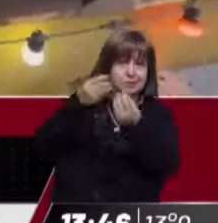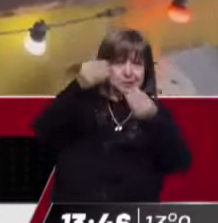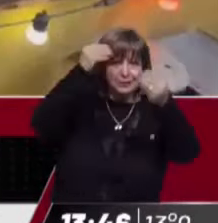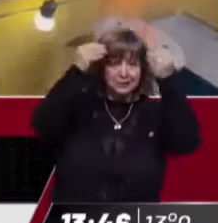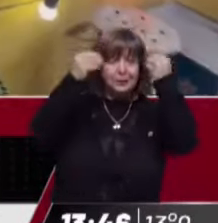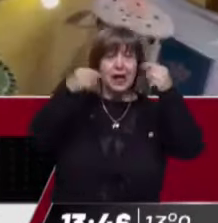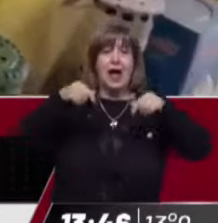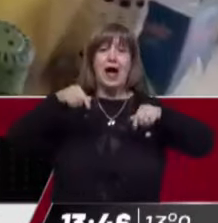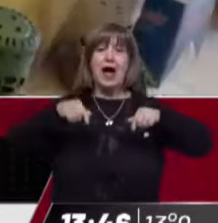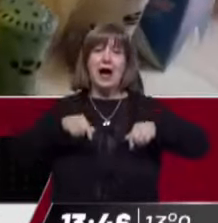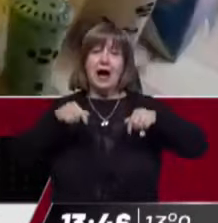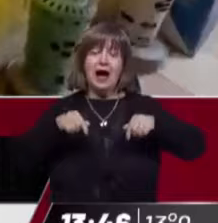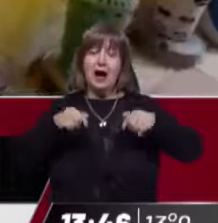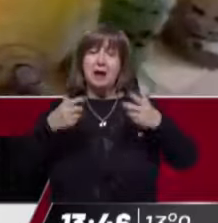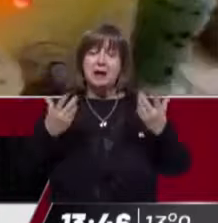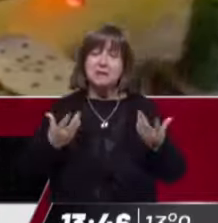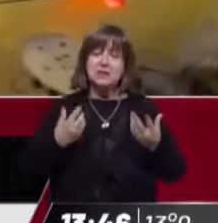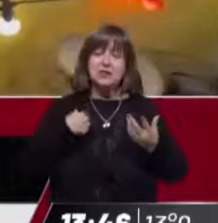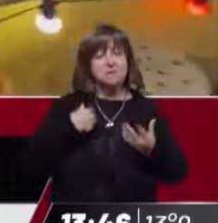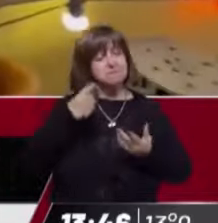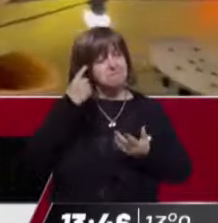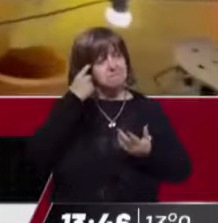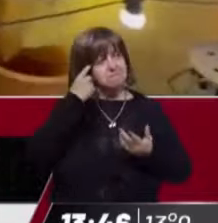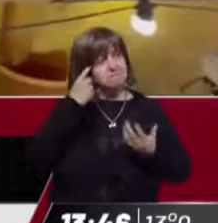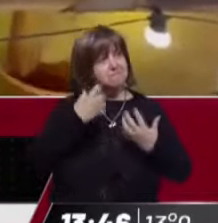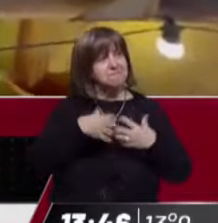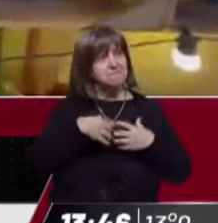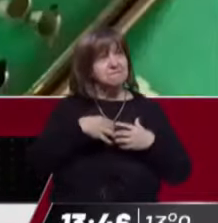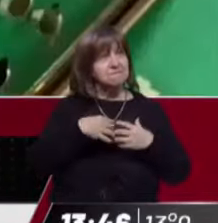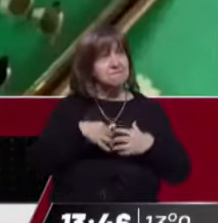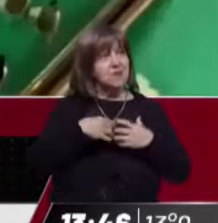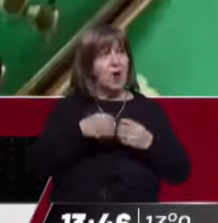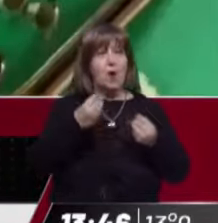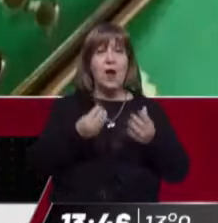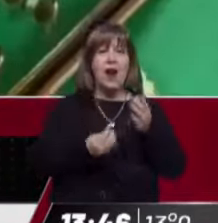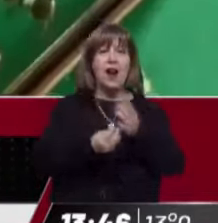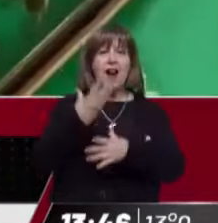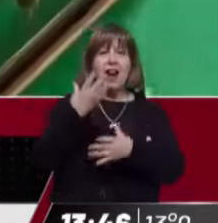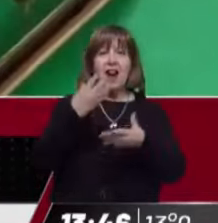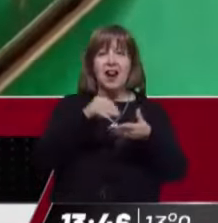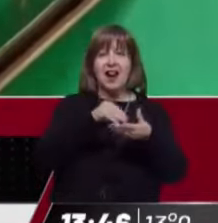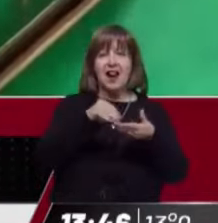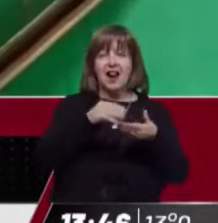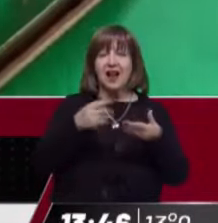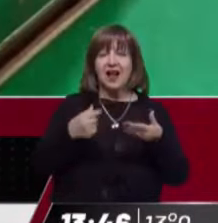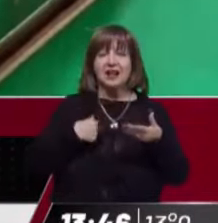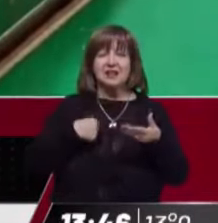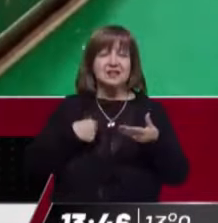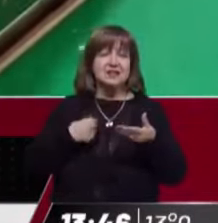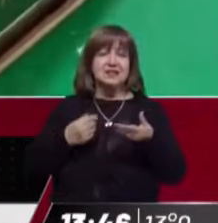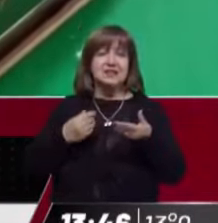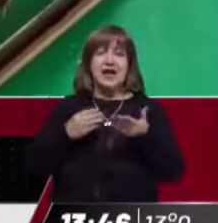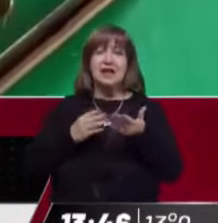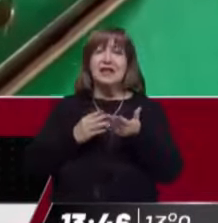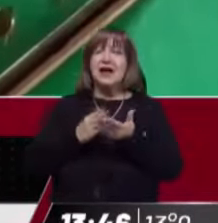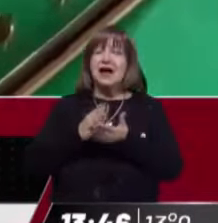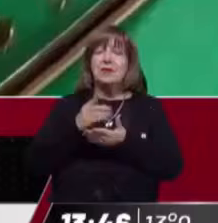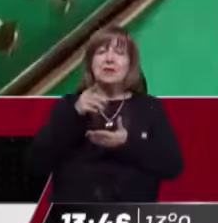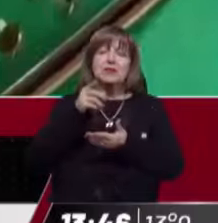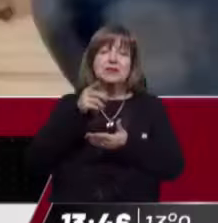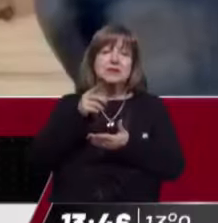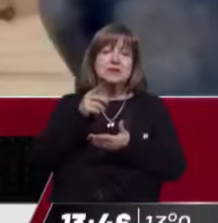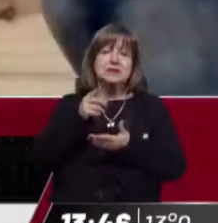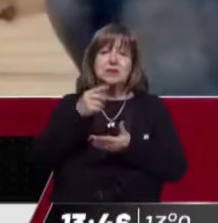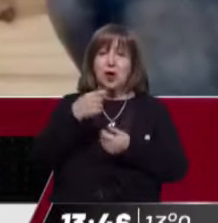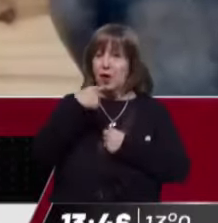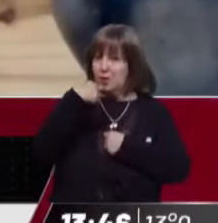quedás como enamorada y enganchada de la montaña? Si no estás en Nepal, tenés que estar en Uspallata, que siempre tenés que estar cerca de la montaña. ¿Te pasa eso? Sí,